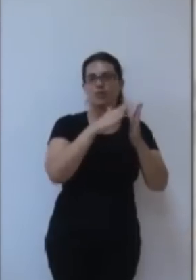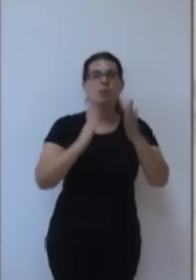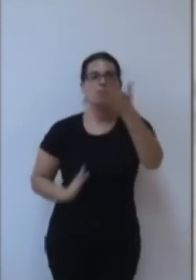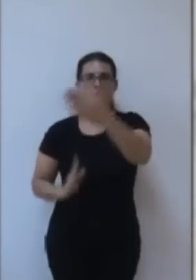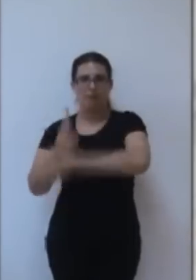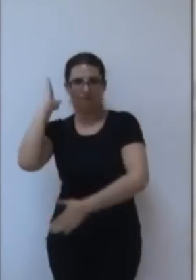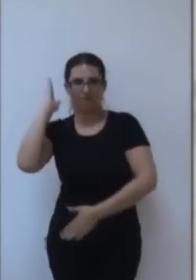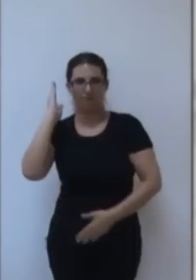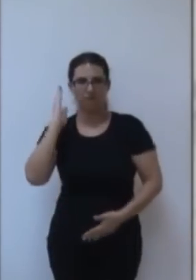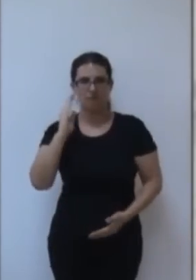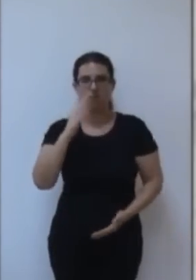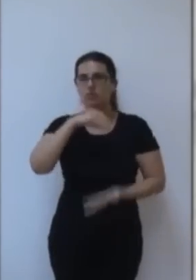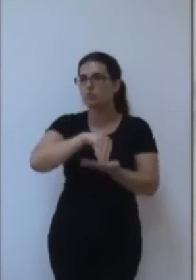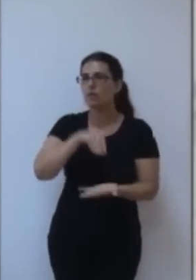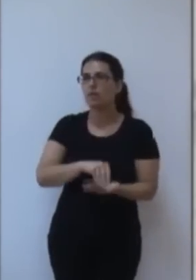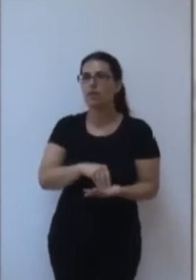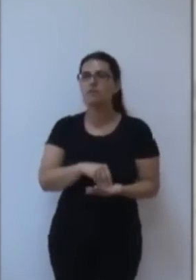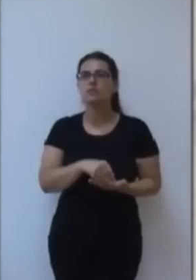luego cuando